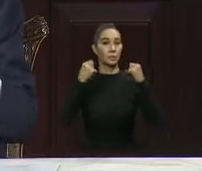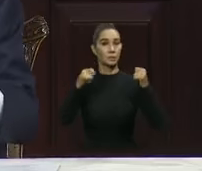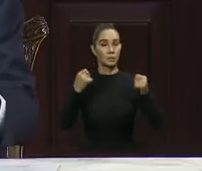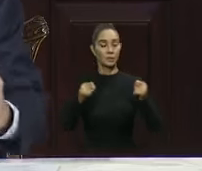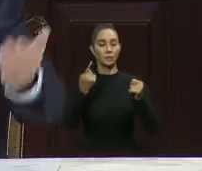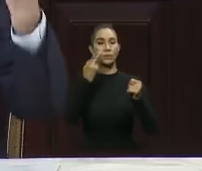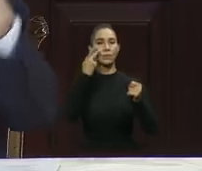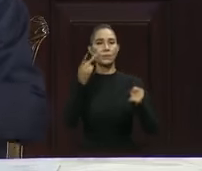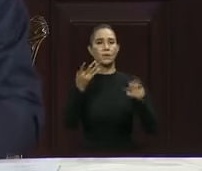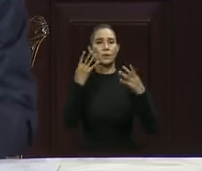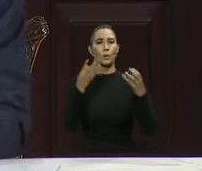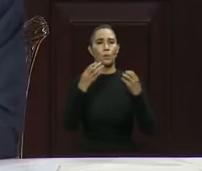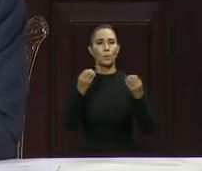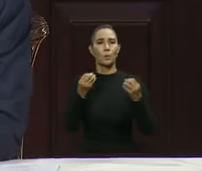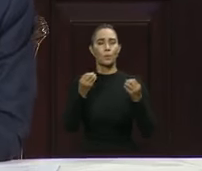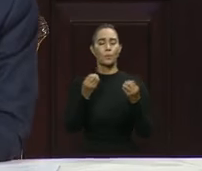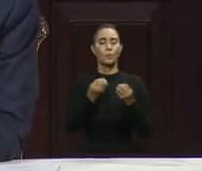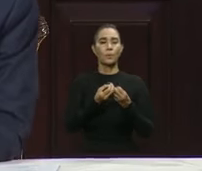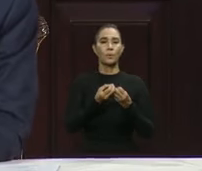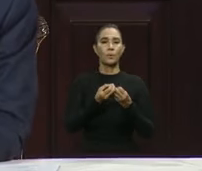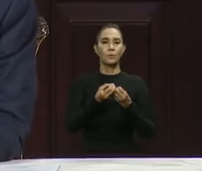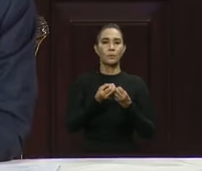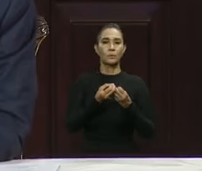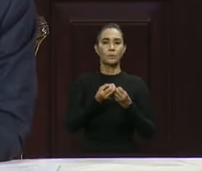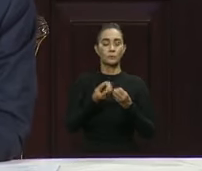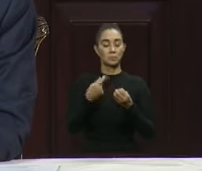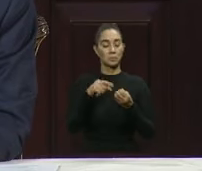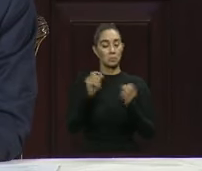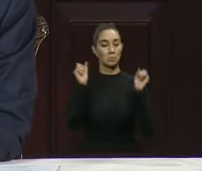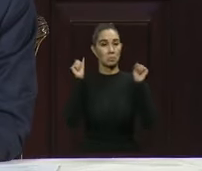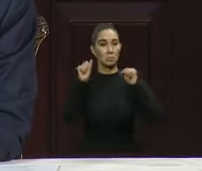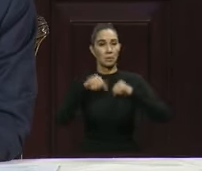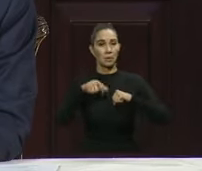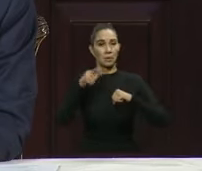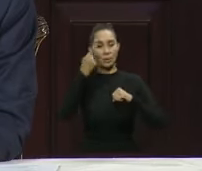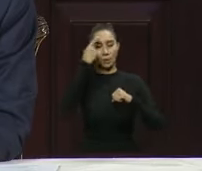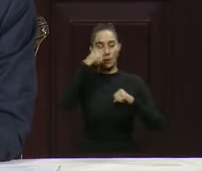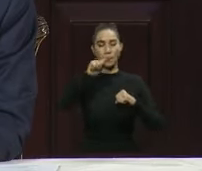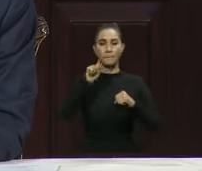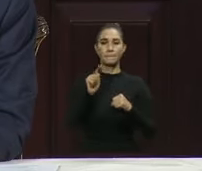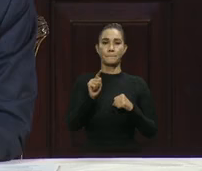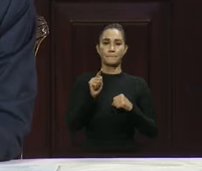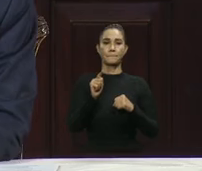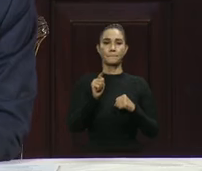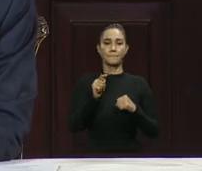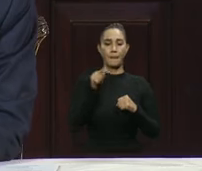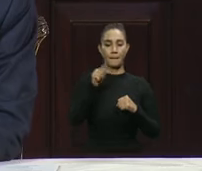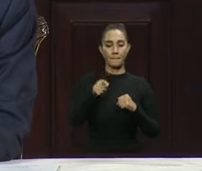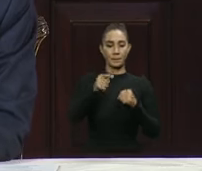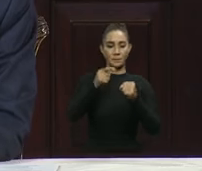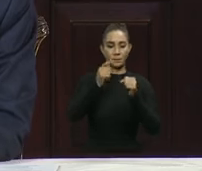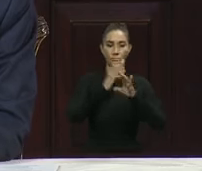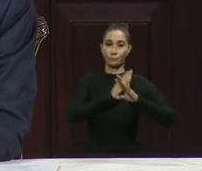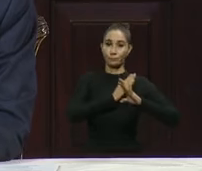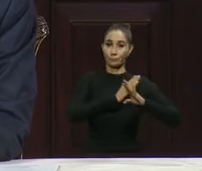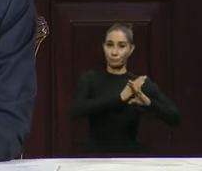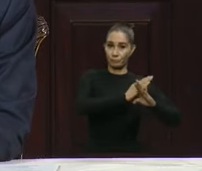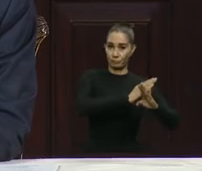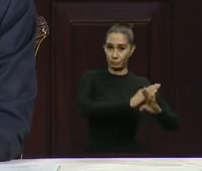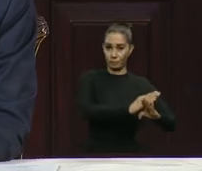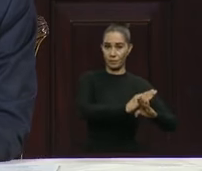las acciones dentro de nuestras posibilidades para que se limiten